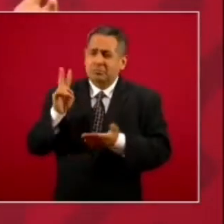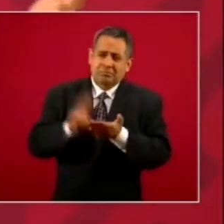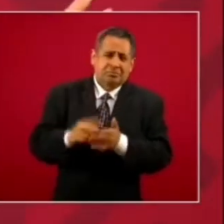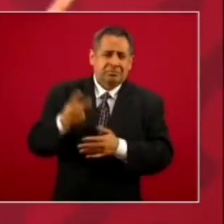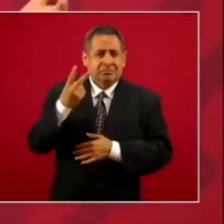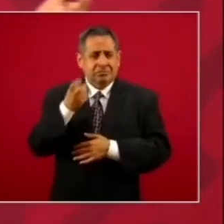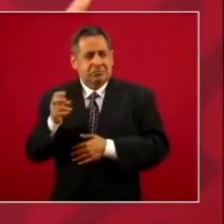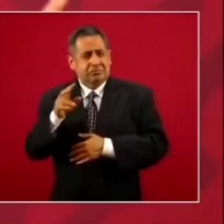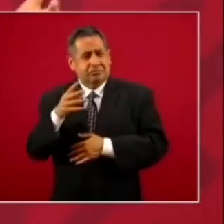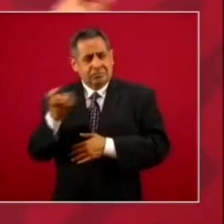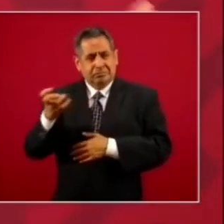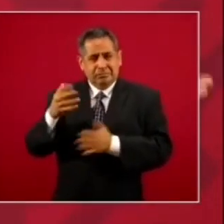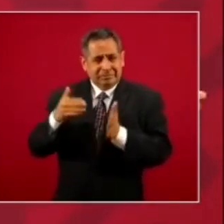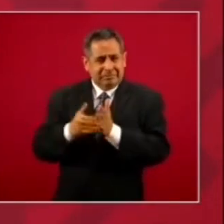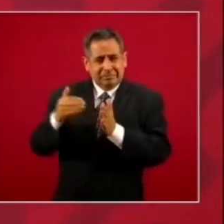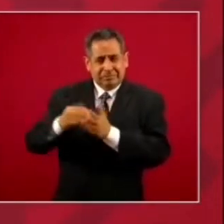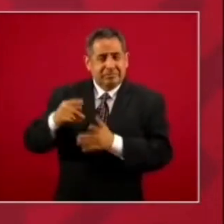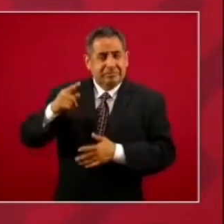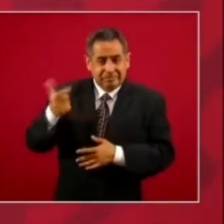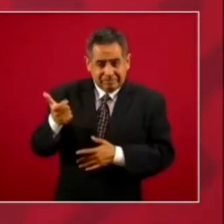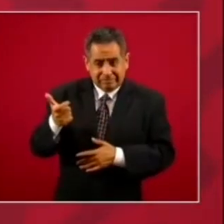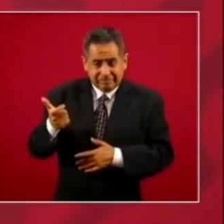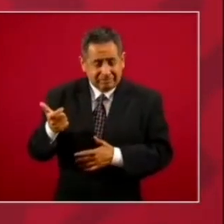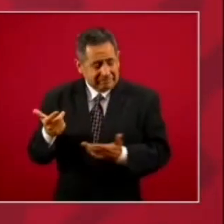2.200, 2.400 millones de pesos.